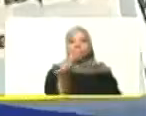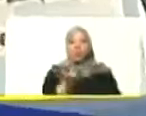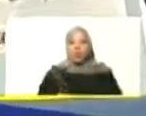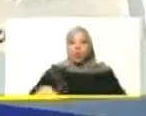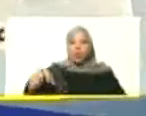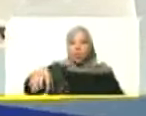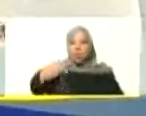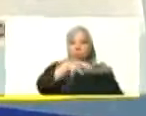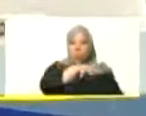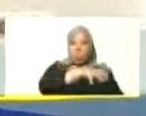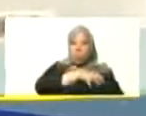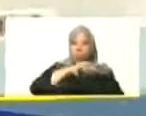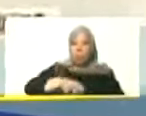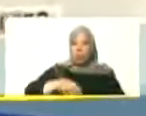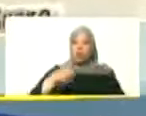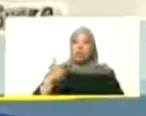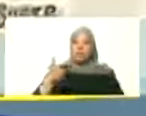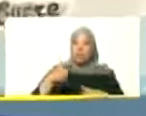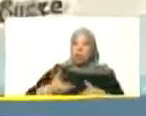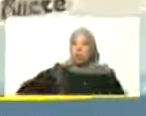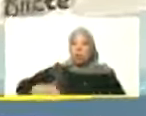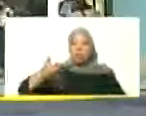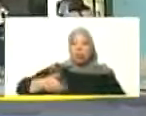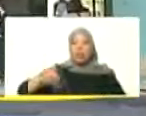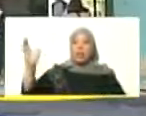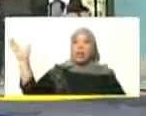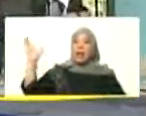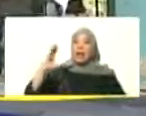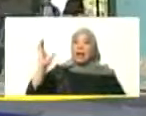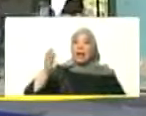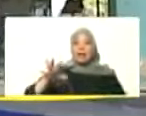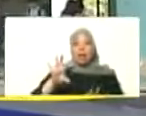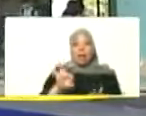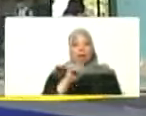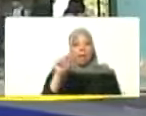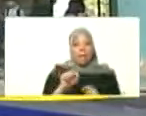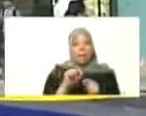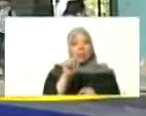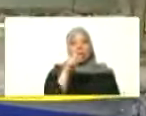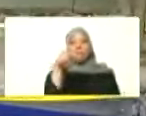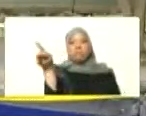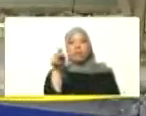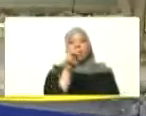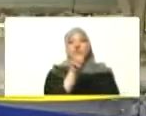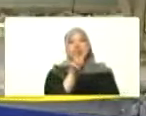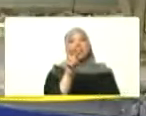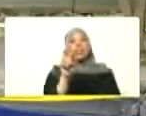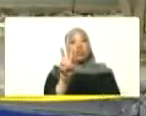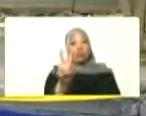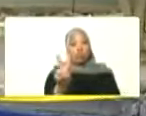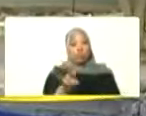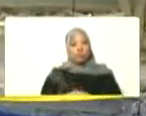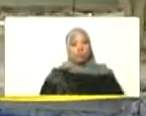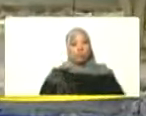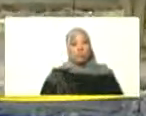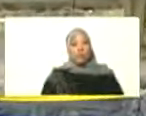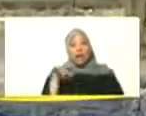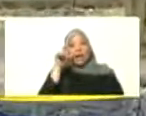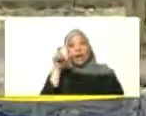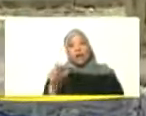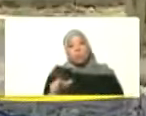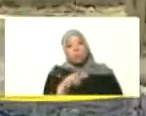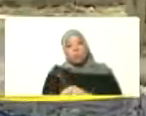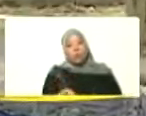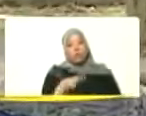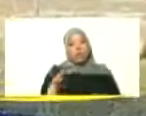en especial en cada rincón de Caracas en sus 22 parroquias. Así que, mi comandante, el pueblo está feliz